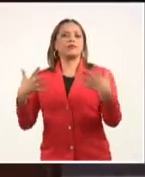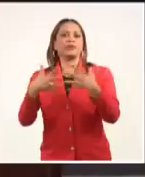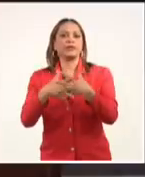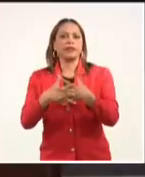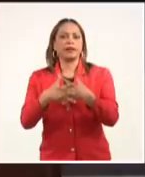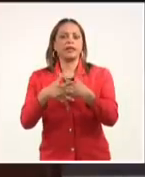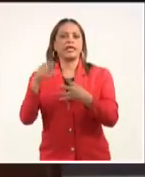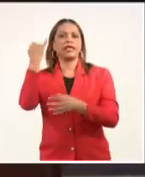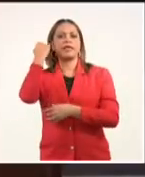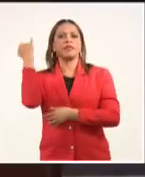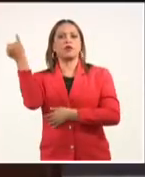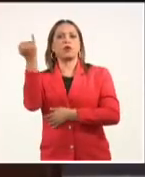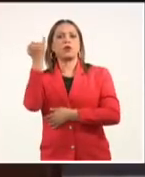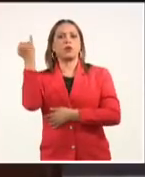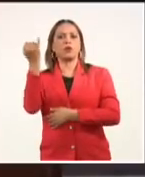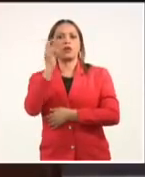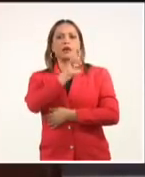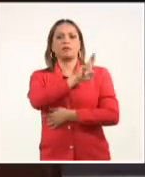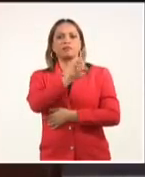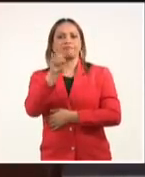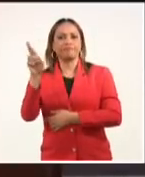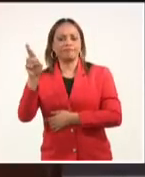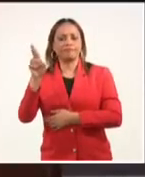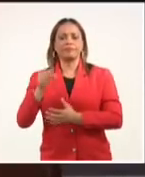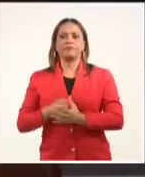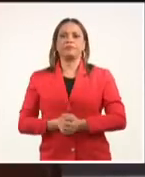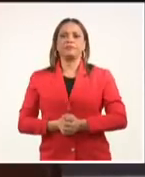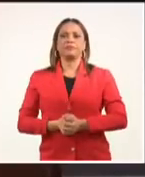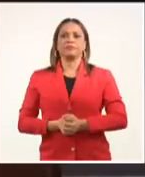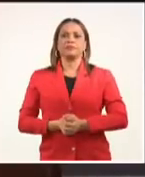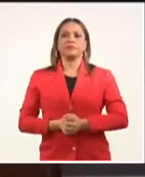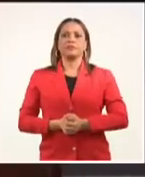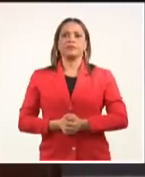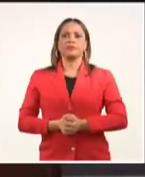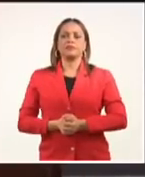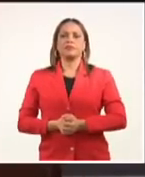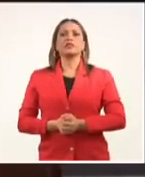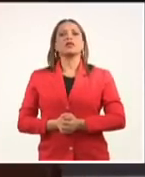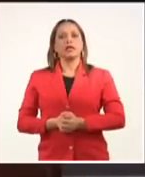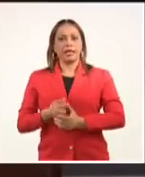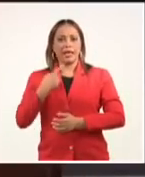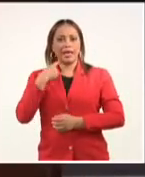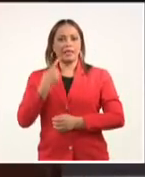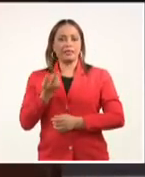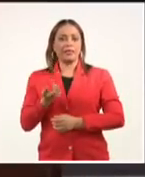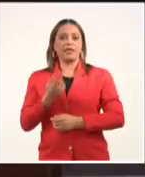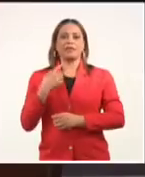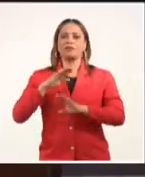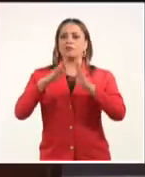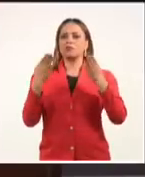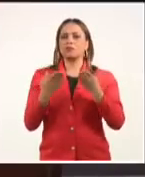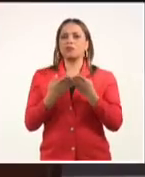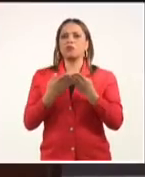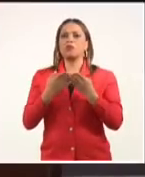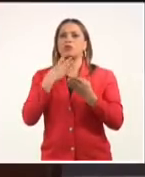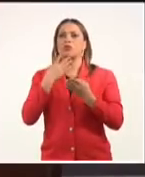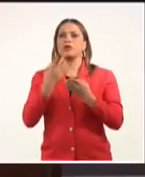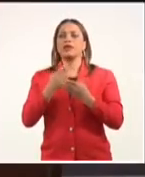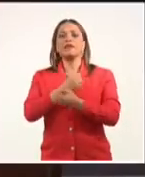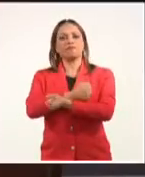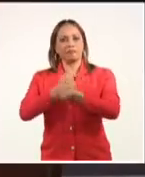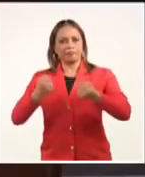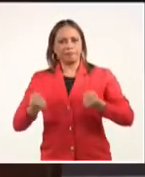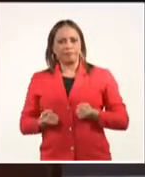ideología revolucionaria, se sustenta nuestra capacidad de